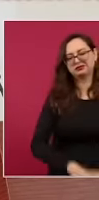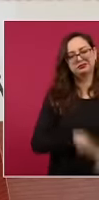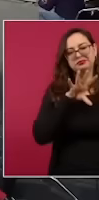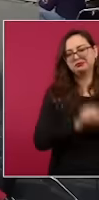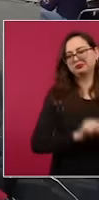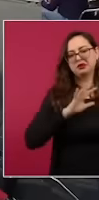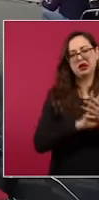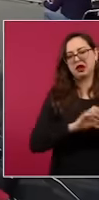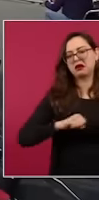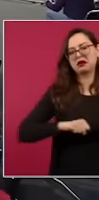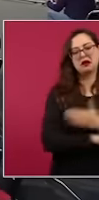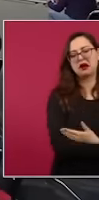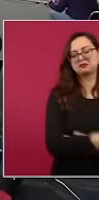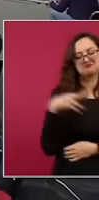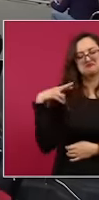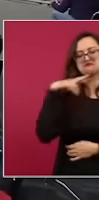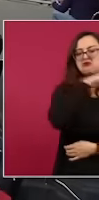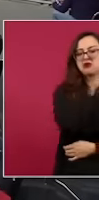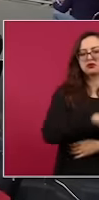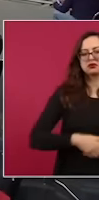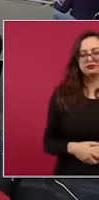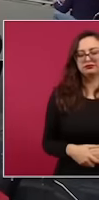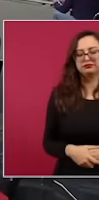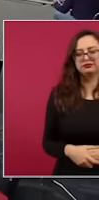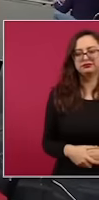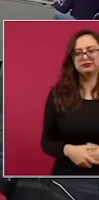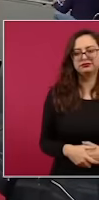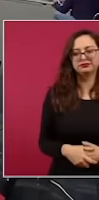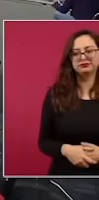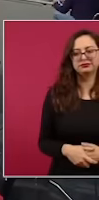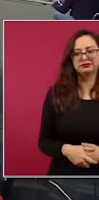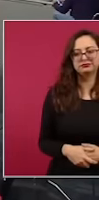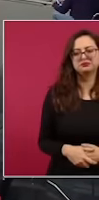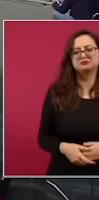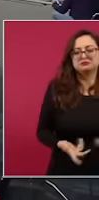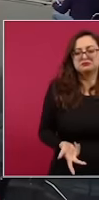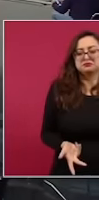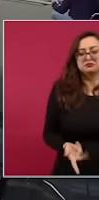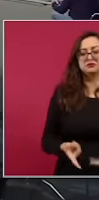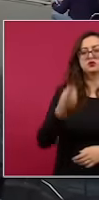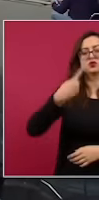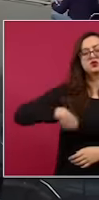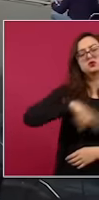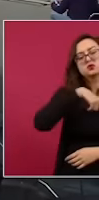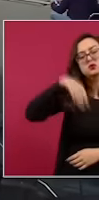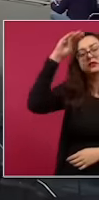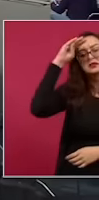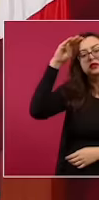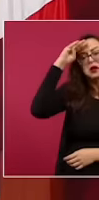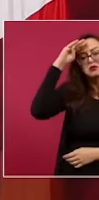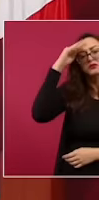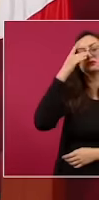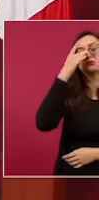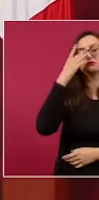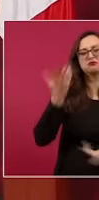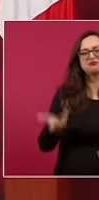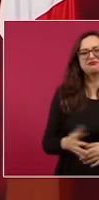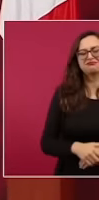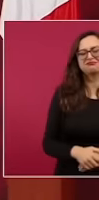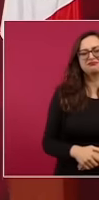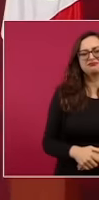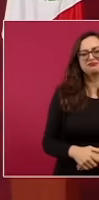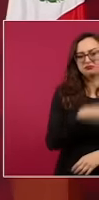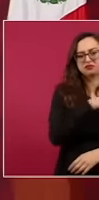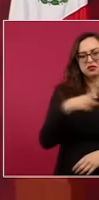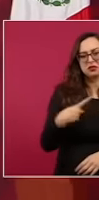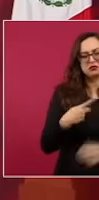detuvieron de inmediato. Entonces nosotros pedimos que se le